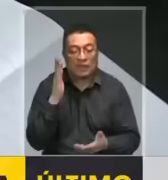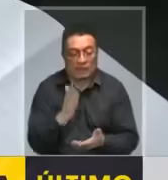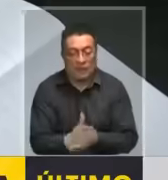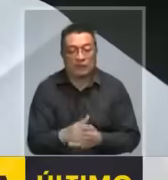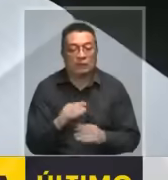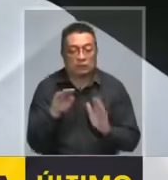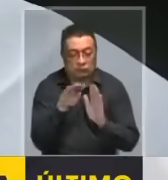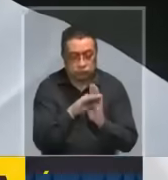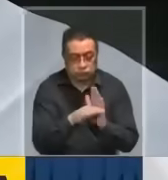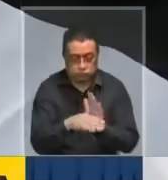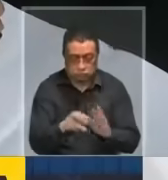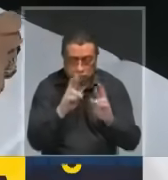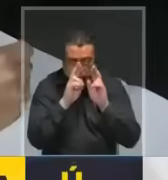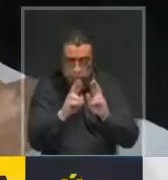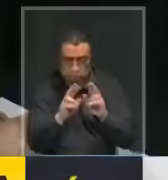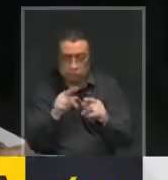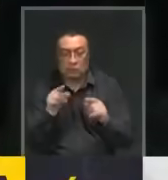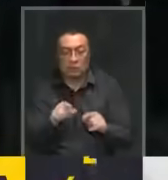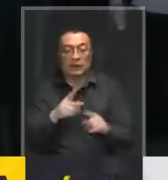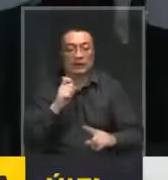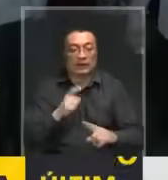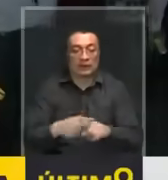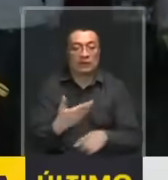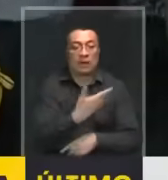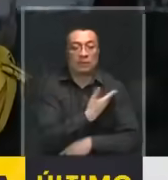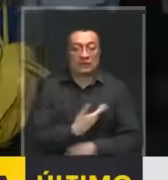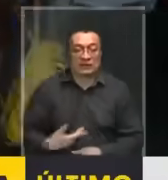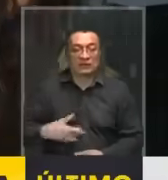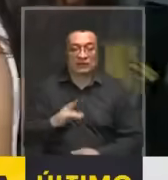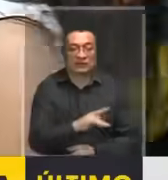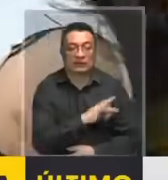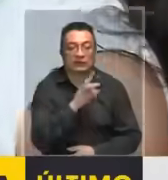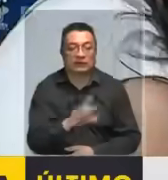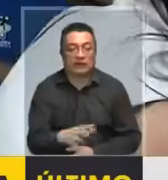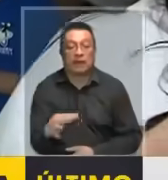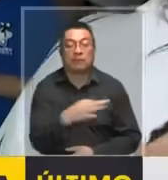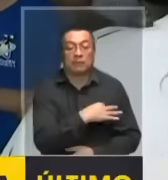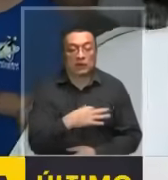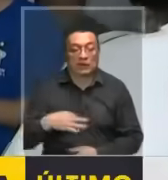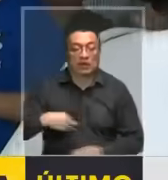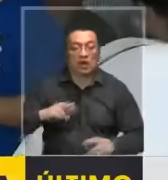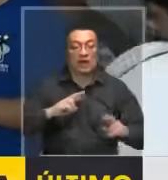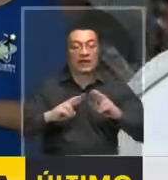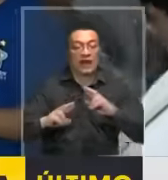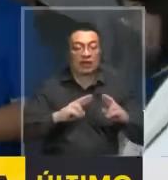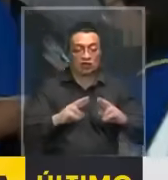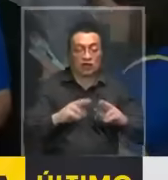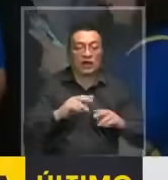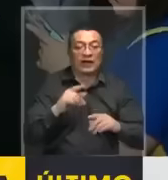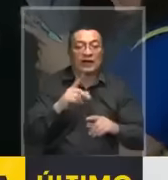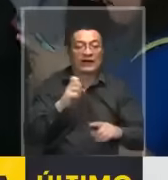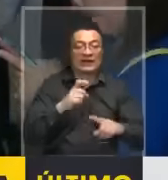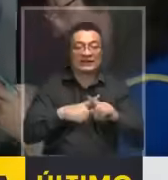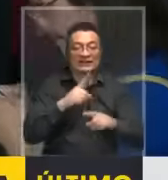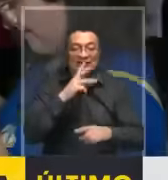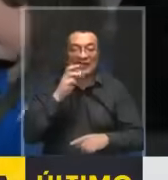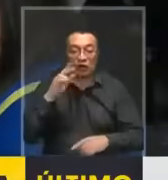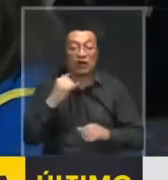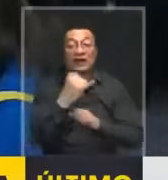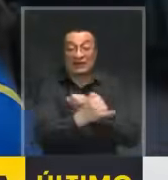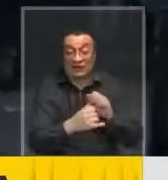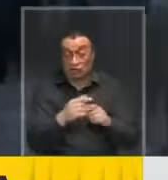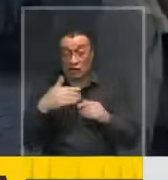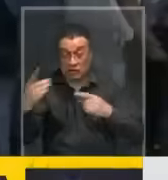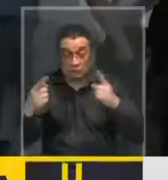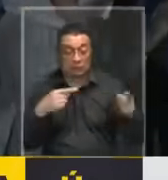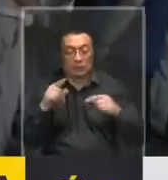y la alta investidura de expresidente de la República, el Ministerio de Relaciones Exteriores. A propósito de eso,